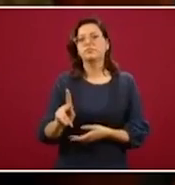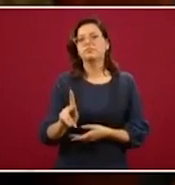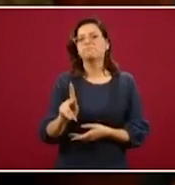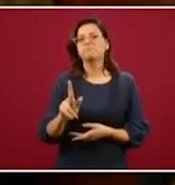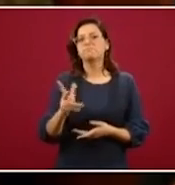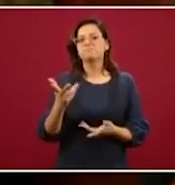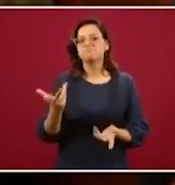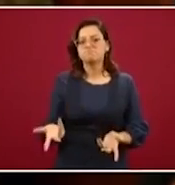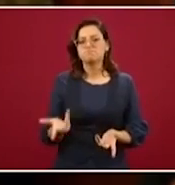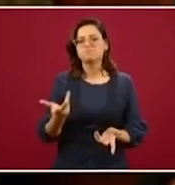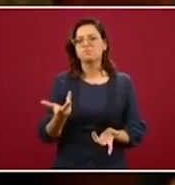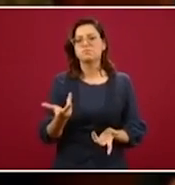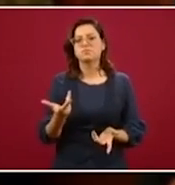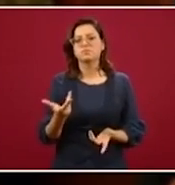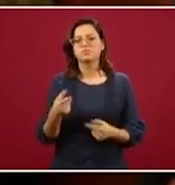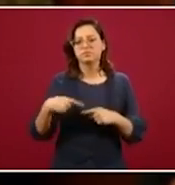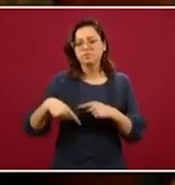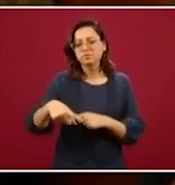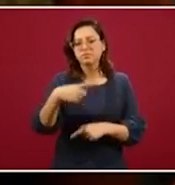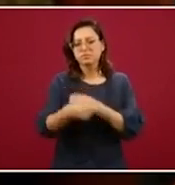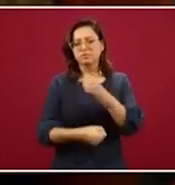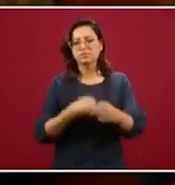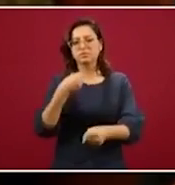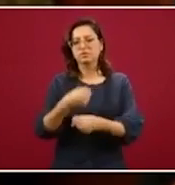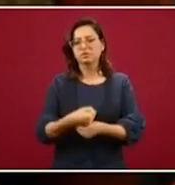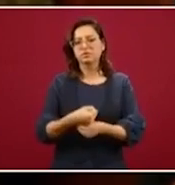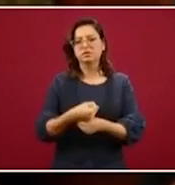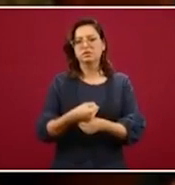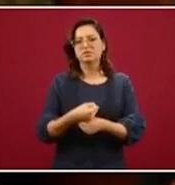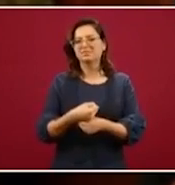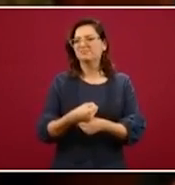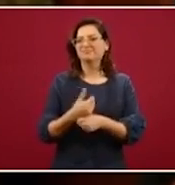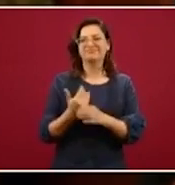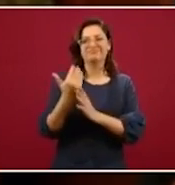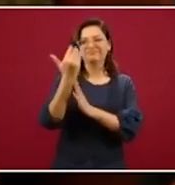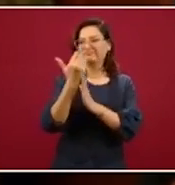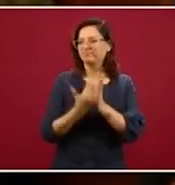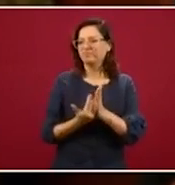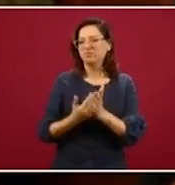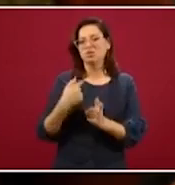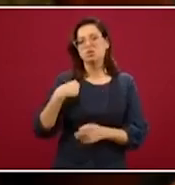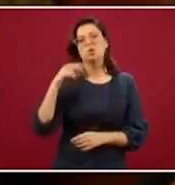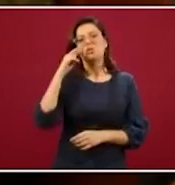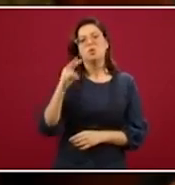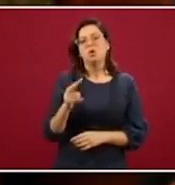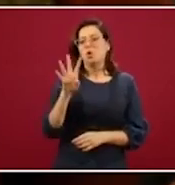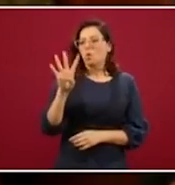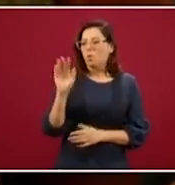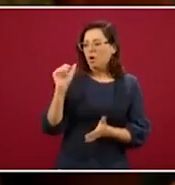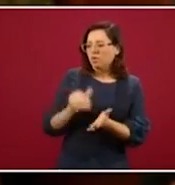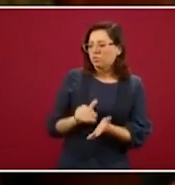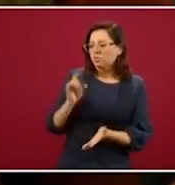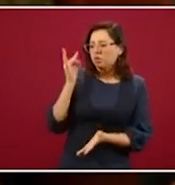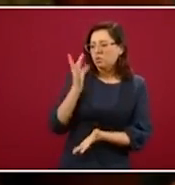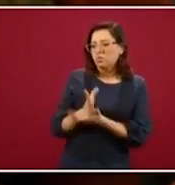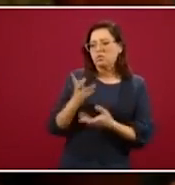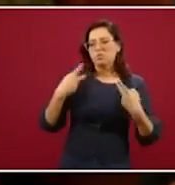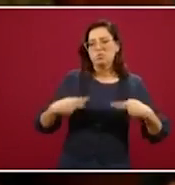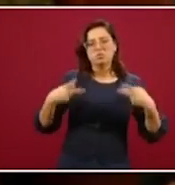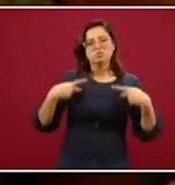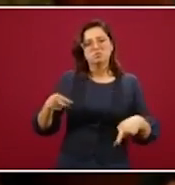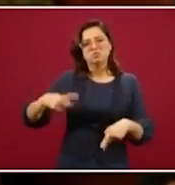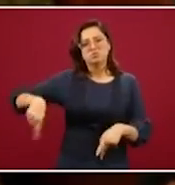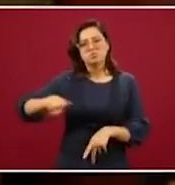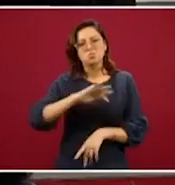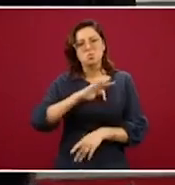embargo, las metas, por ejemplo, para este año son muy bajas, es decir, yo veo 4,000 potenciales personas que pueden